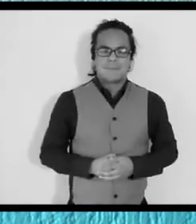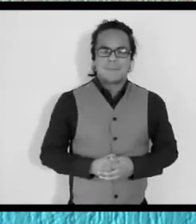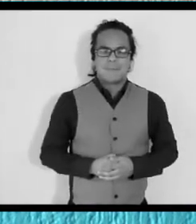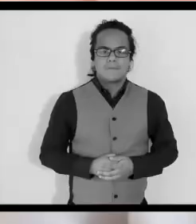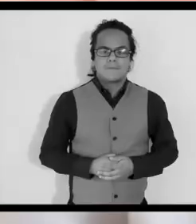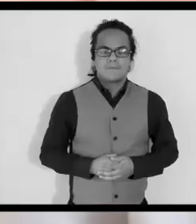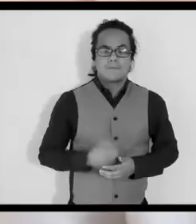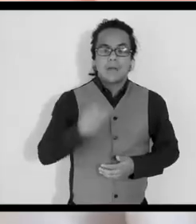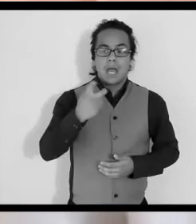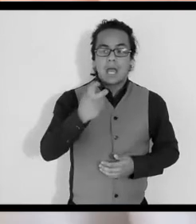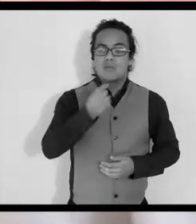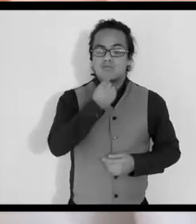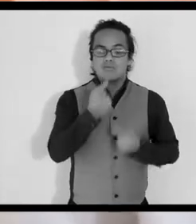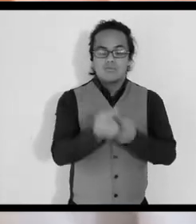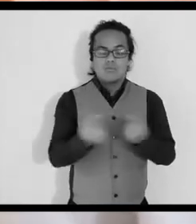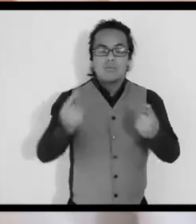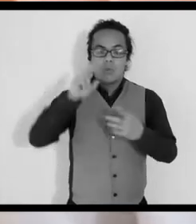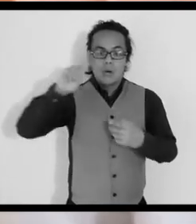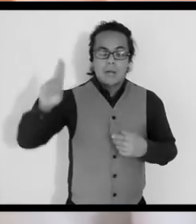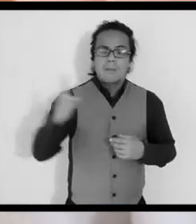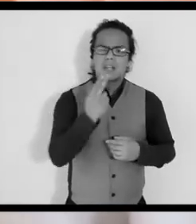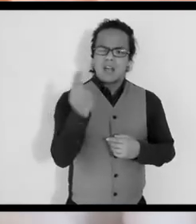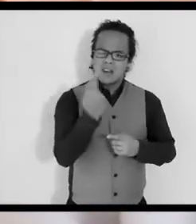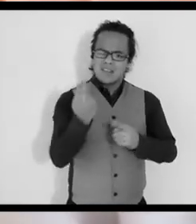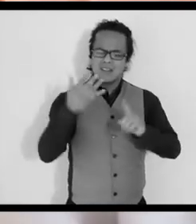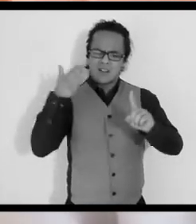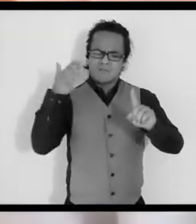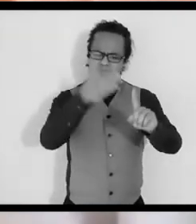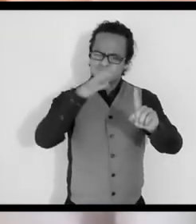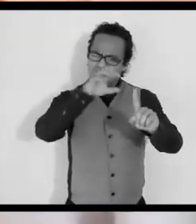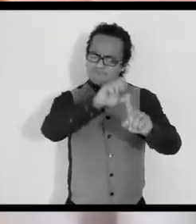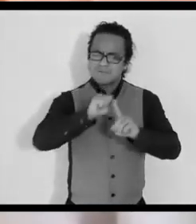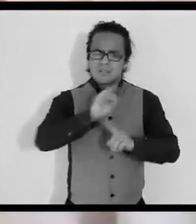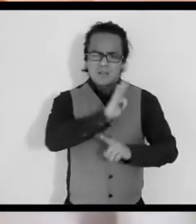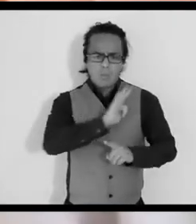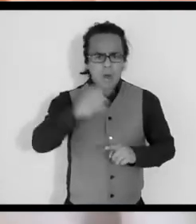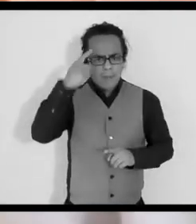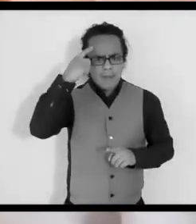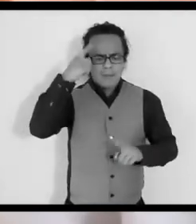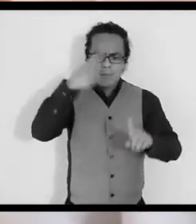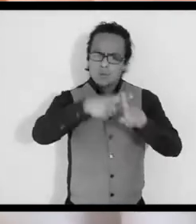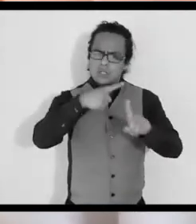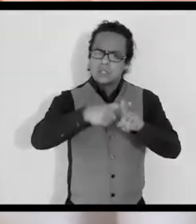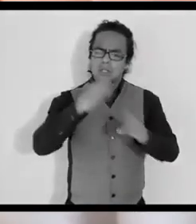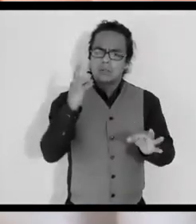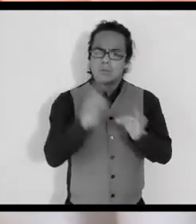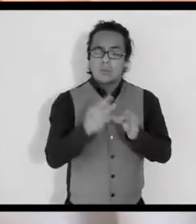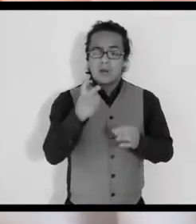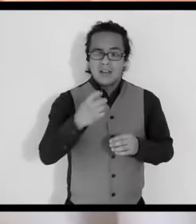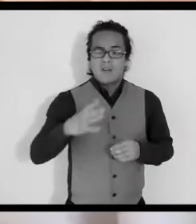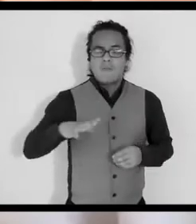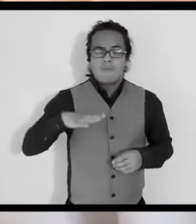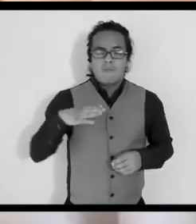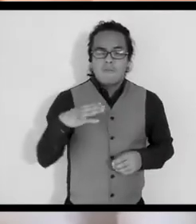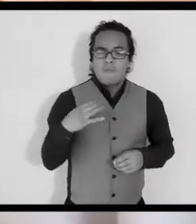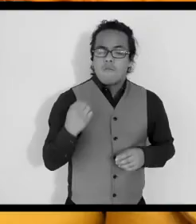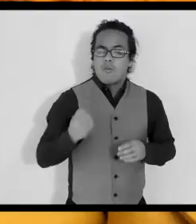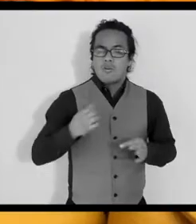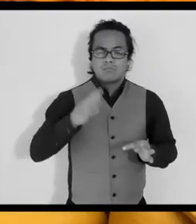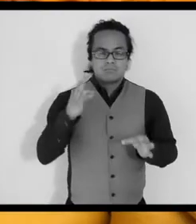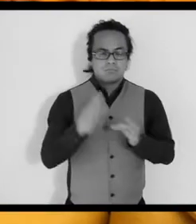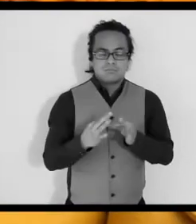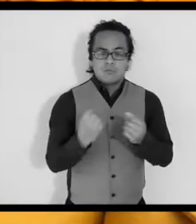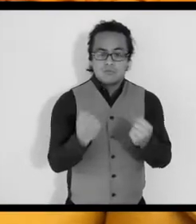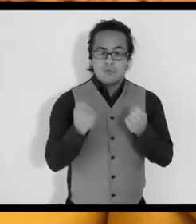volveremos a abrazar. Yo me mataría a los niños de la universidad. Que cumple sus retos y piensa todo positivo.